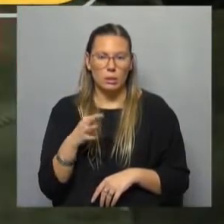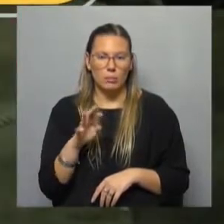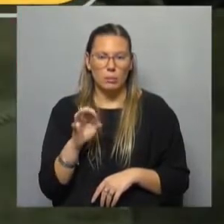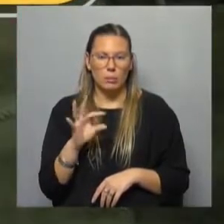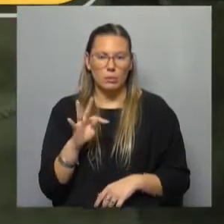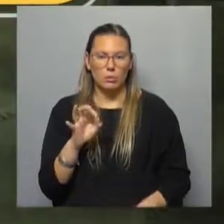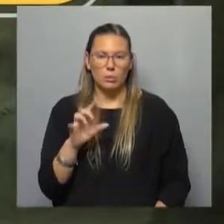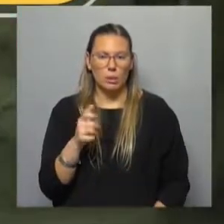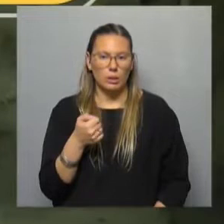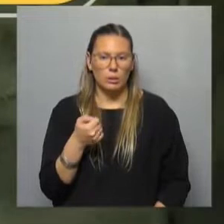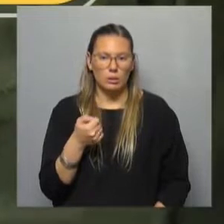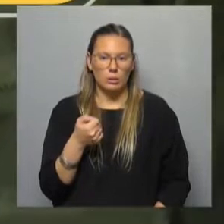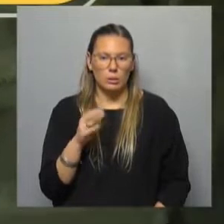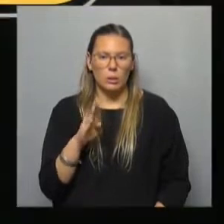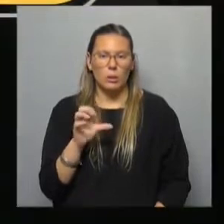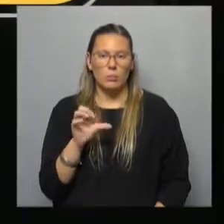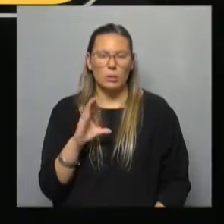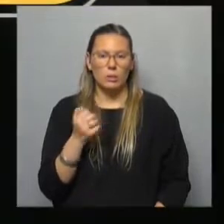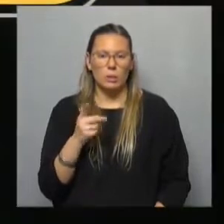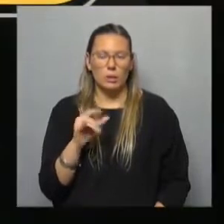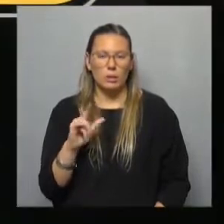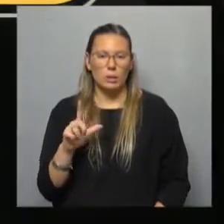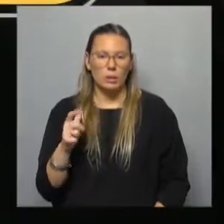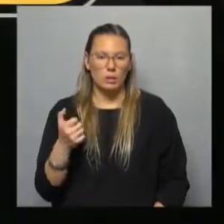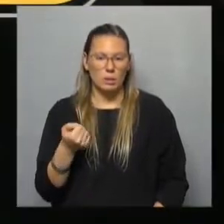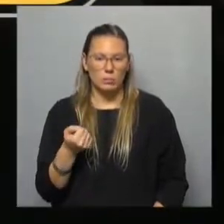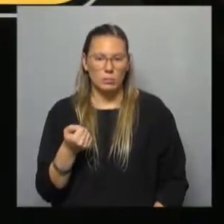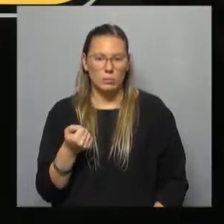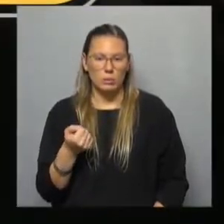brótola, la pescadilla,